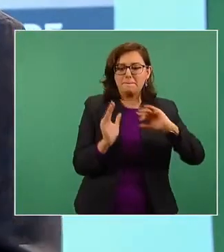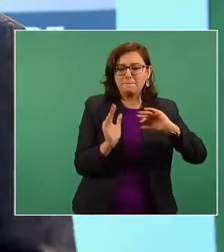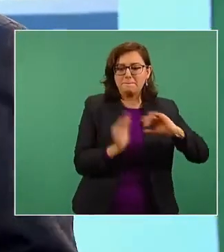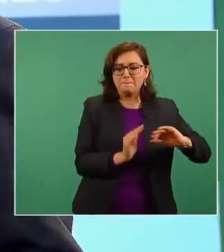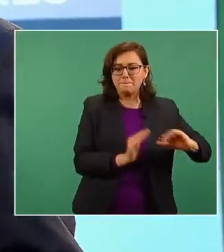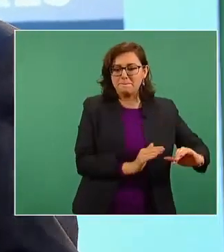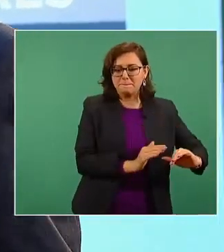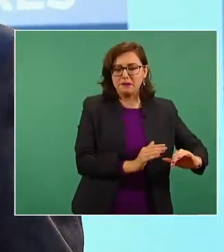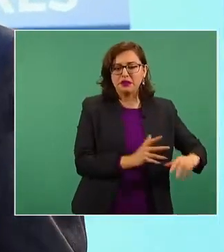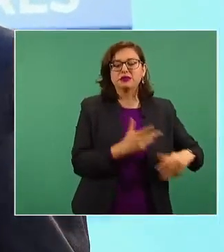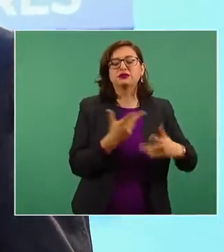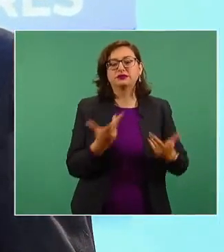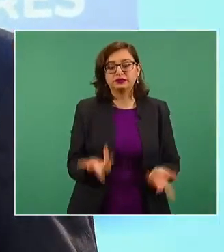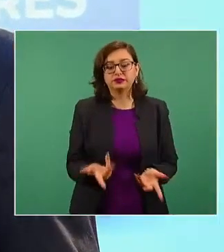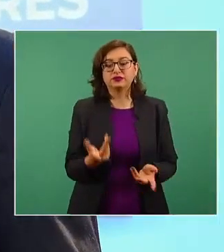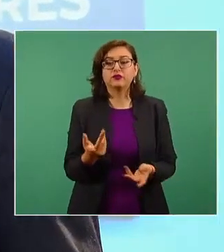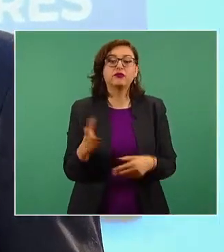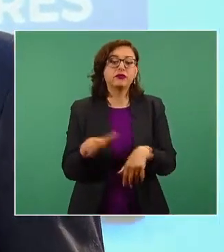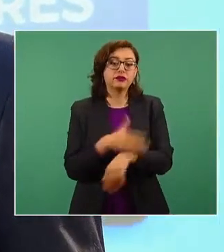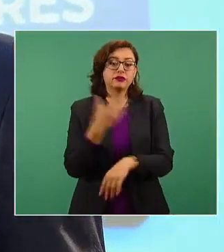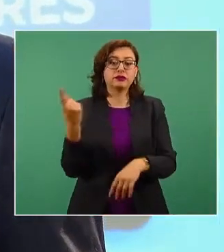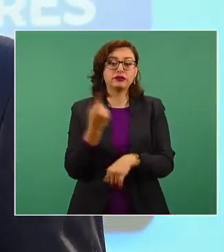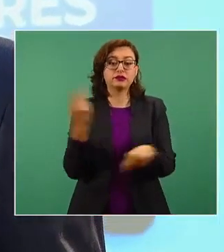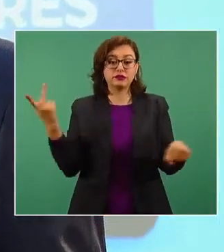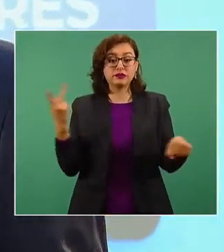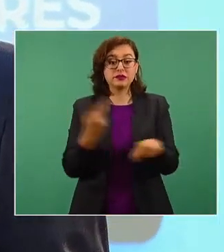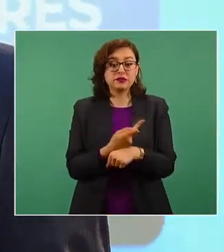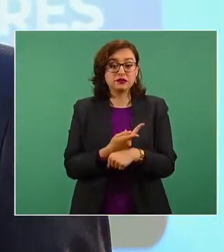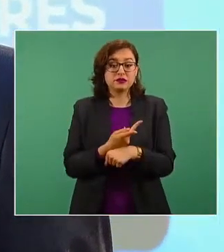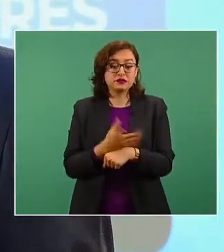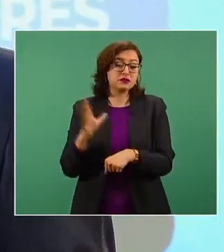drogas en laboratorios